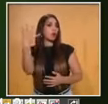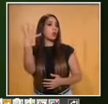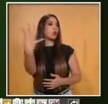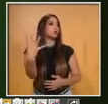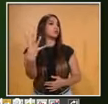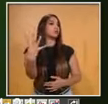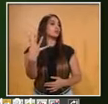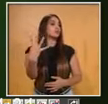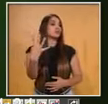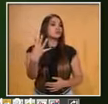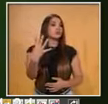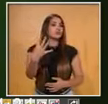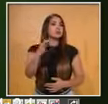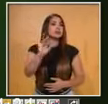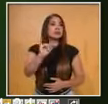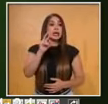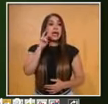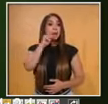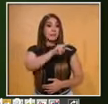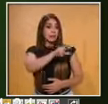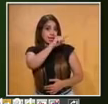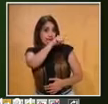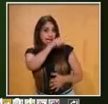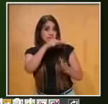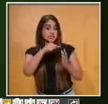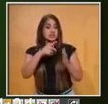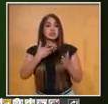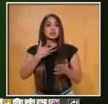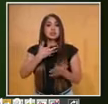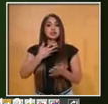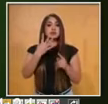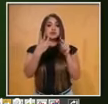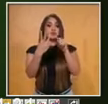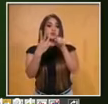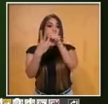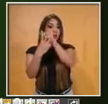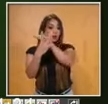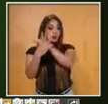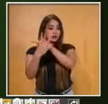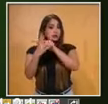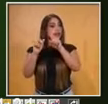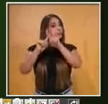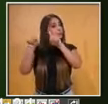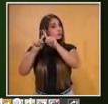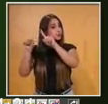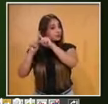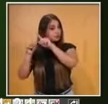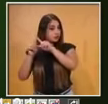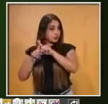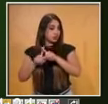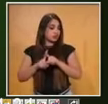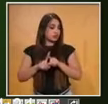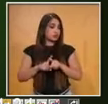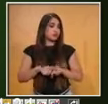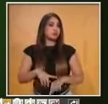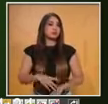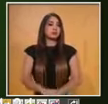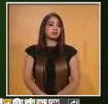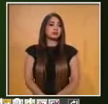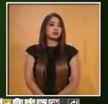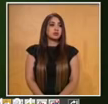tres rectángulos, los cuales están divididos en diferentes cantidades. Entonces,